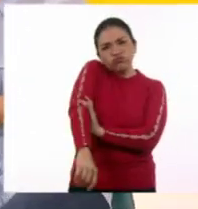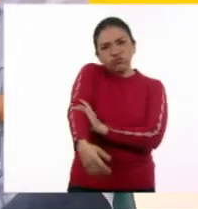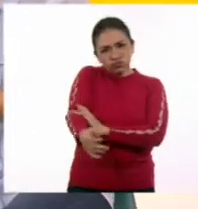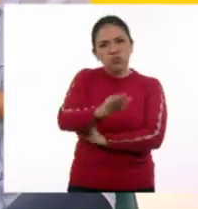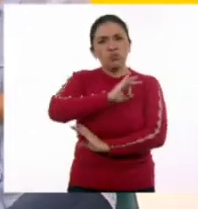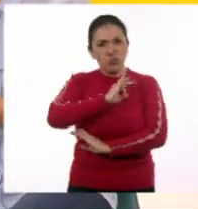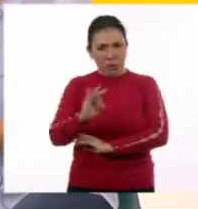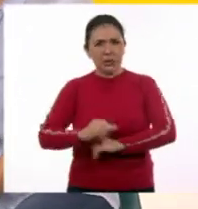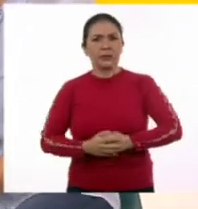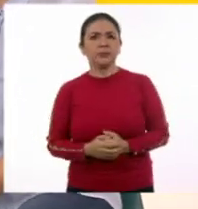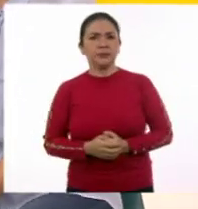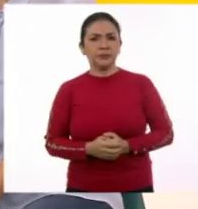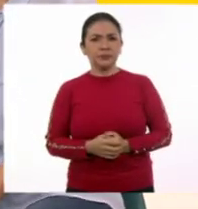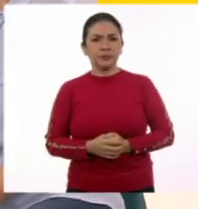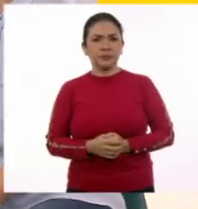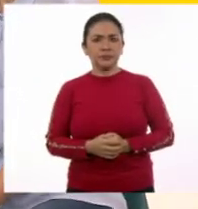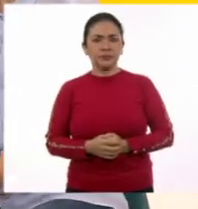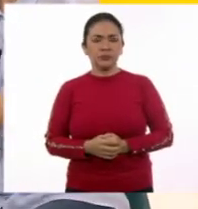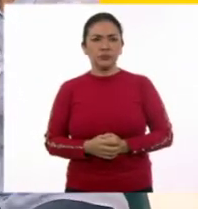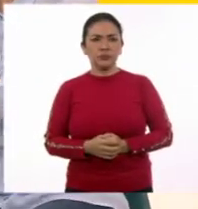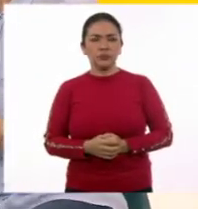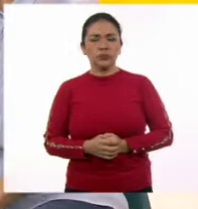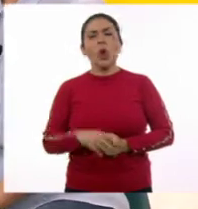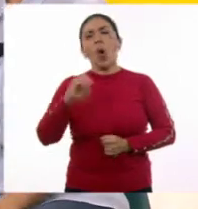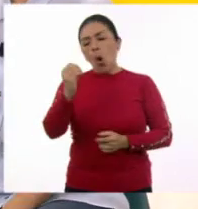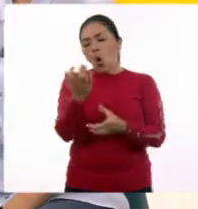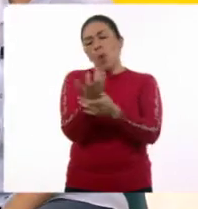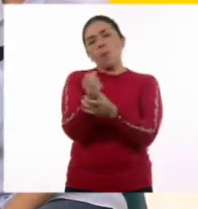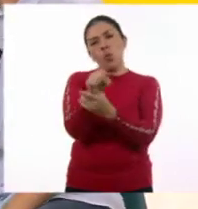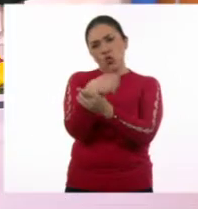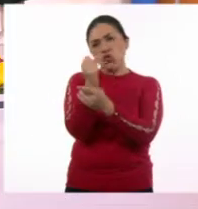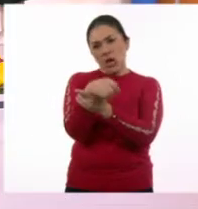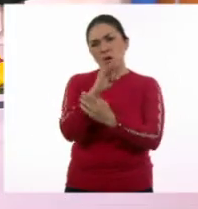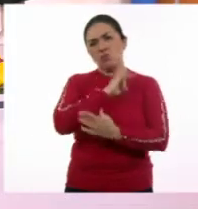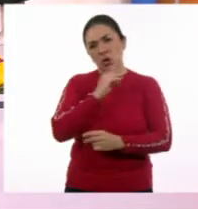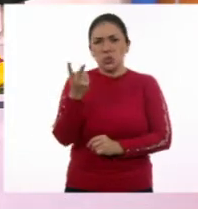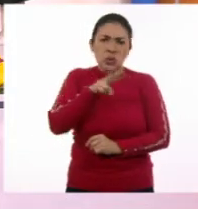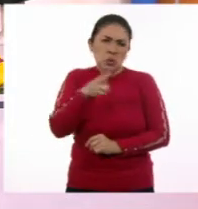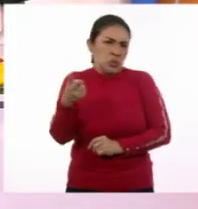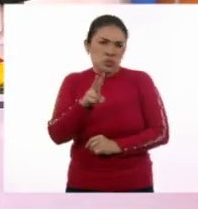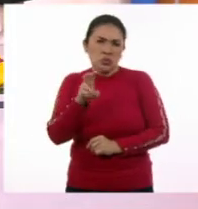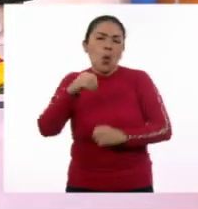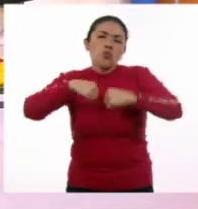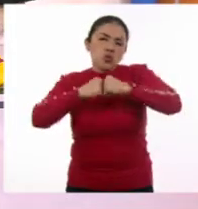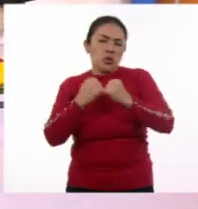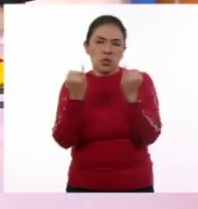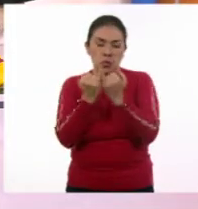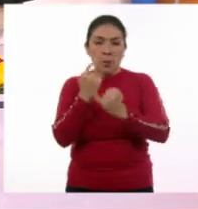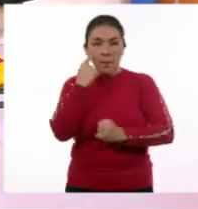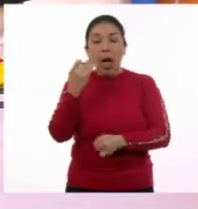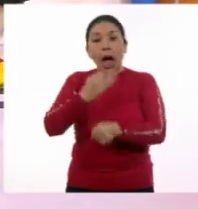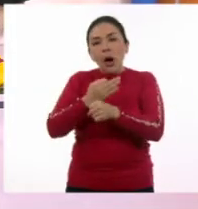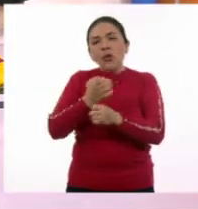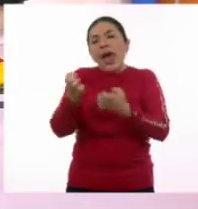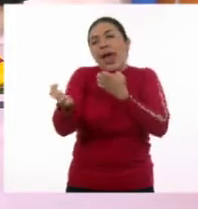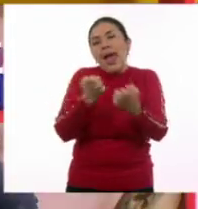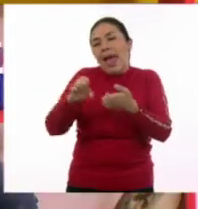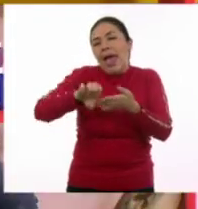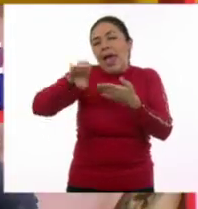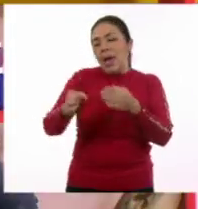la articulación que sería en este caso de todo o la muñeca para que veamos mejor lo vamos a hacer con la muñeca pero